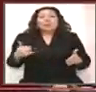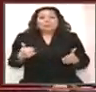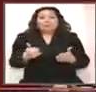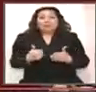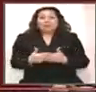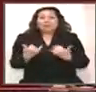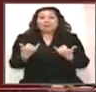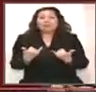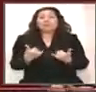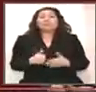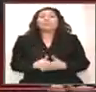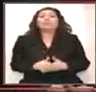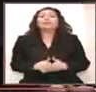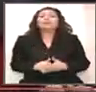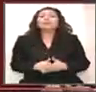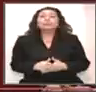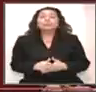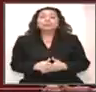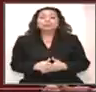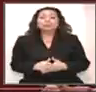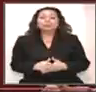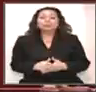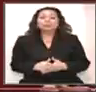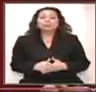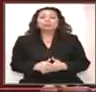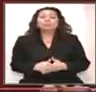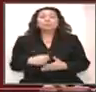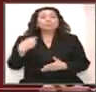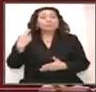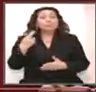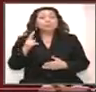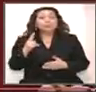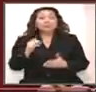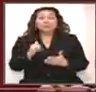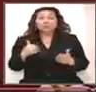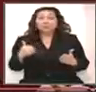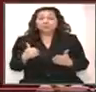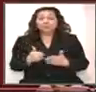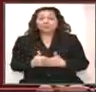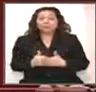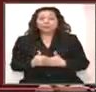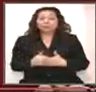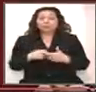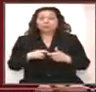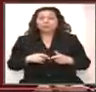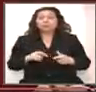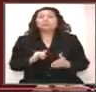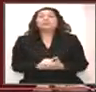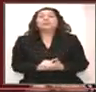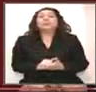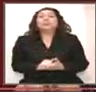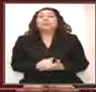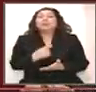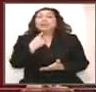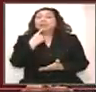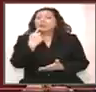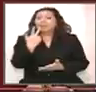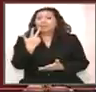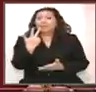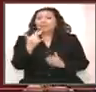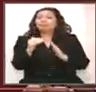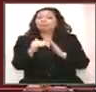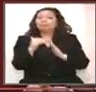a este fenómeno delictivo. La política criminal frente a los delitos patrimoniales establece tres